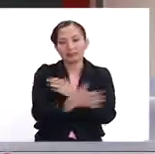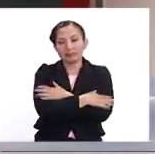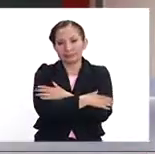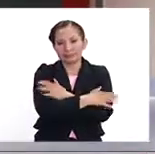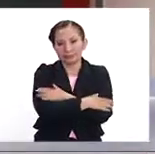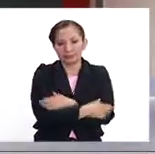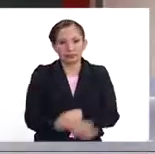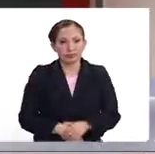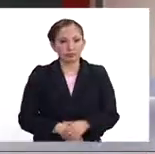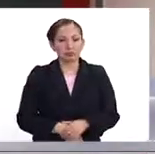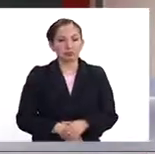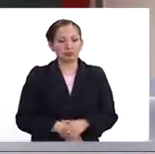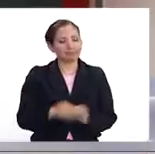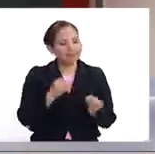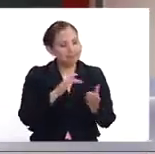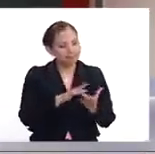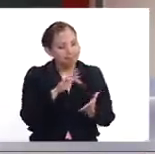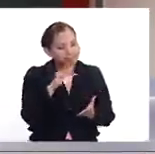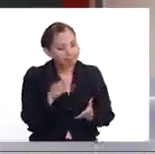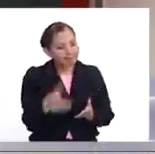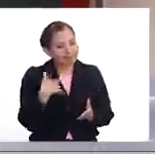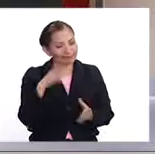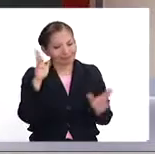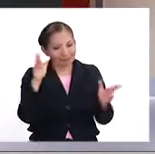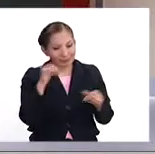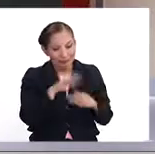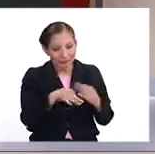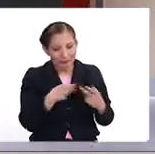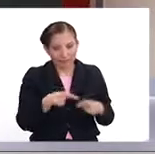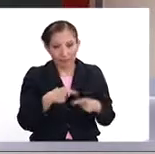abrazo. Muchísimas gracias y un saludo a tu